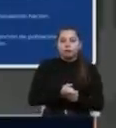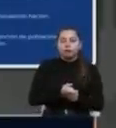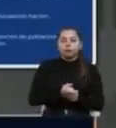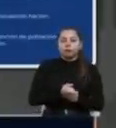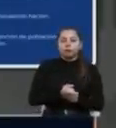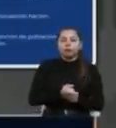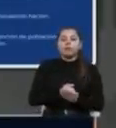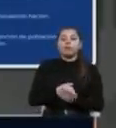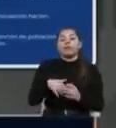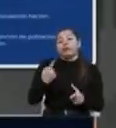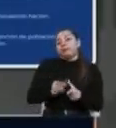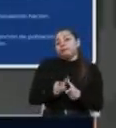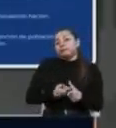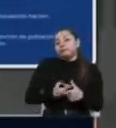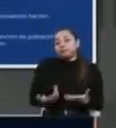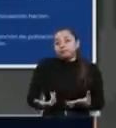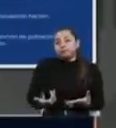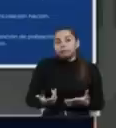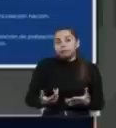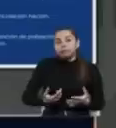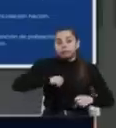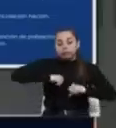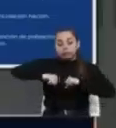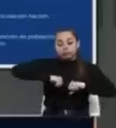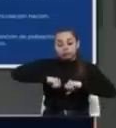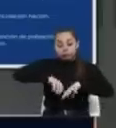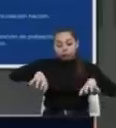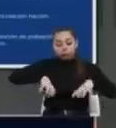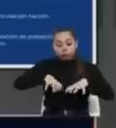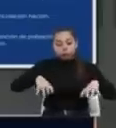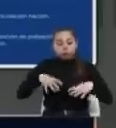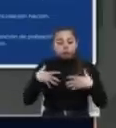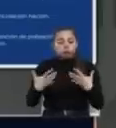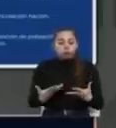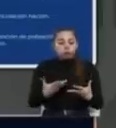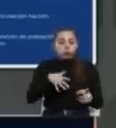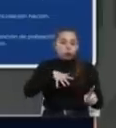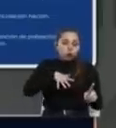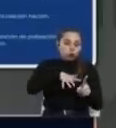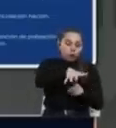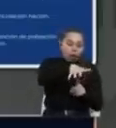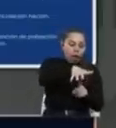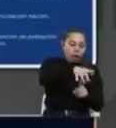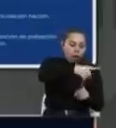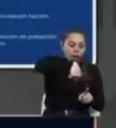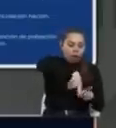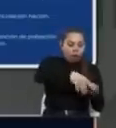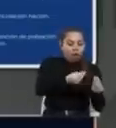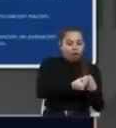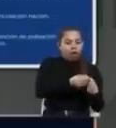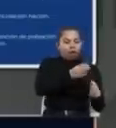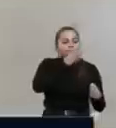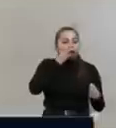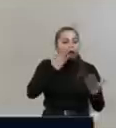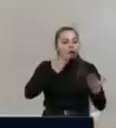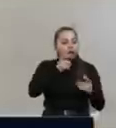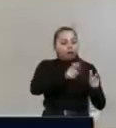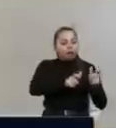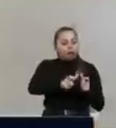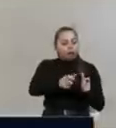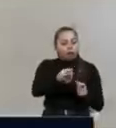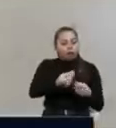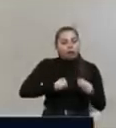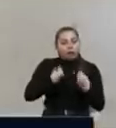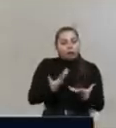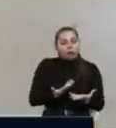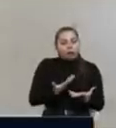Pues entonces la acción no puede dirigirse contra esos campesinos, para los que,